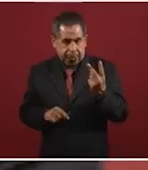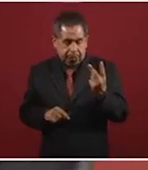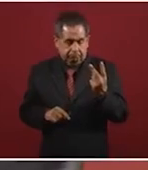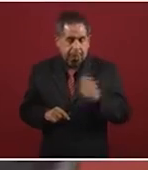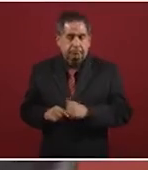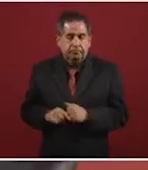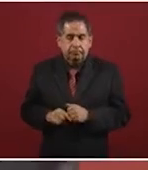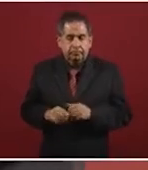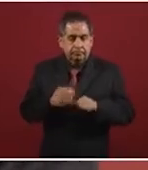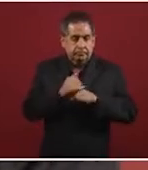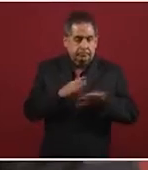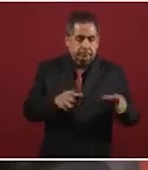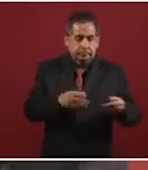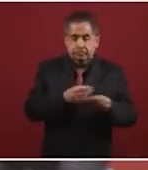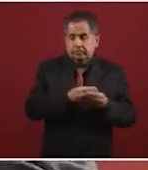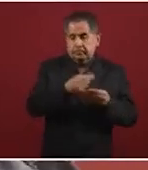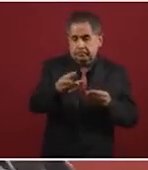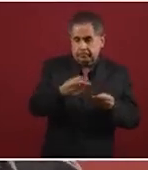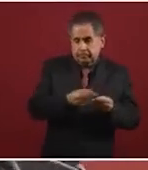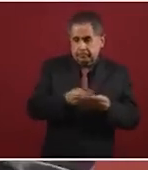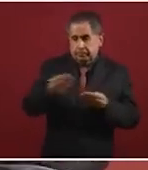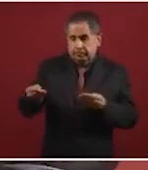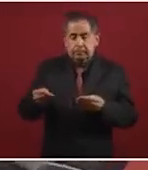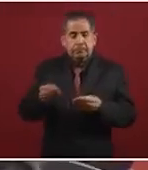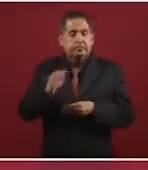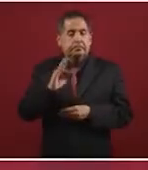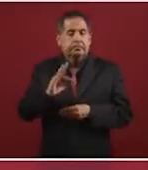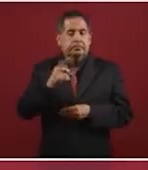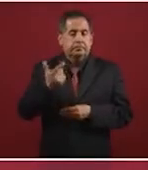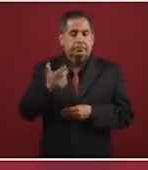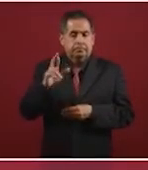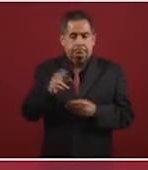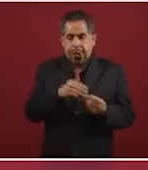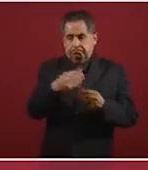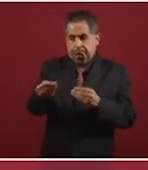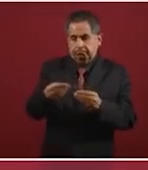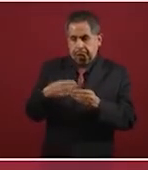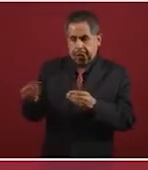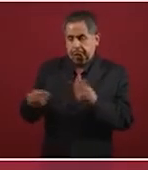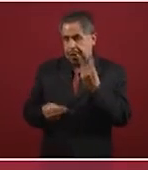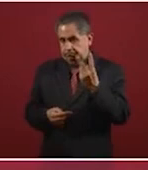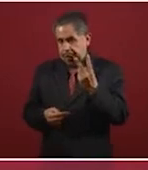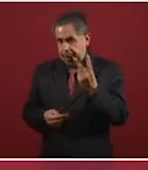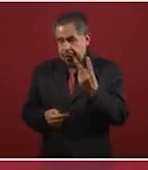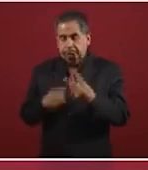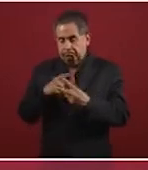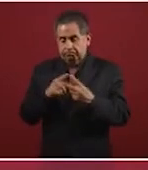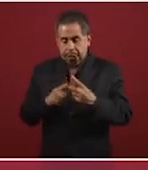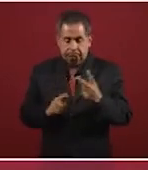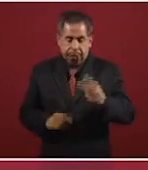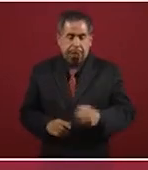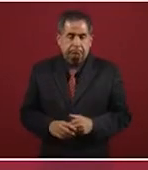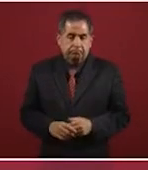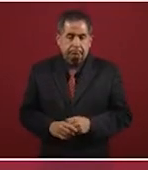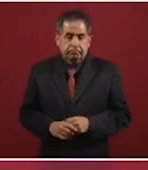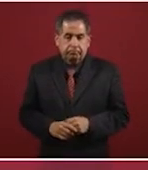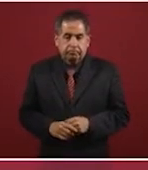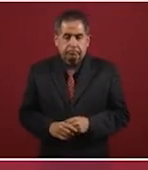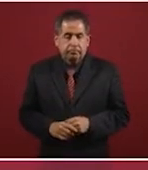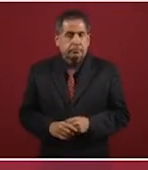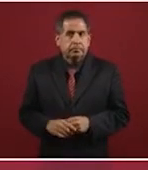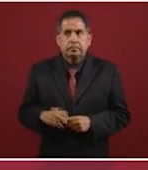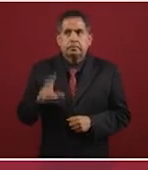los informes que se enviaron a la fiscalía general de la republica no es